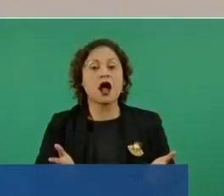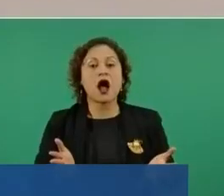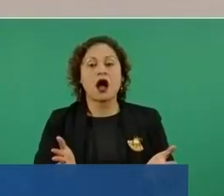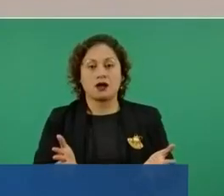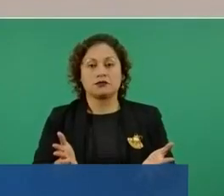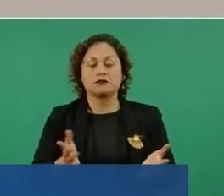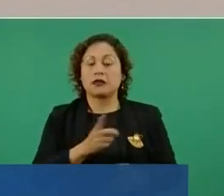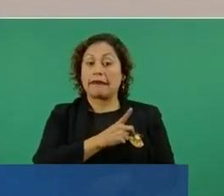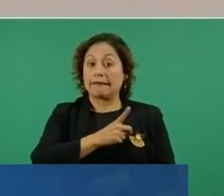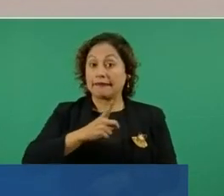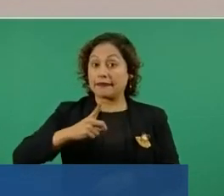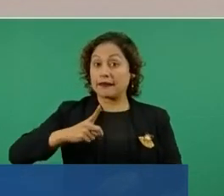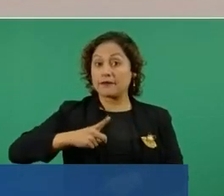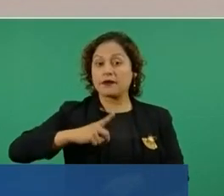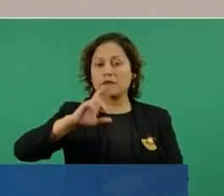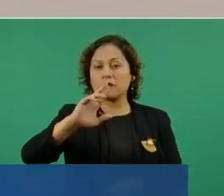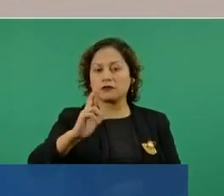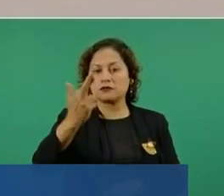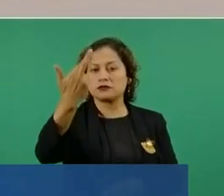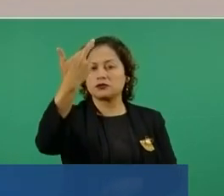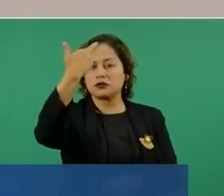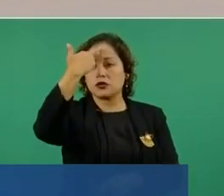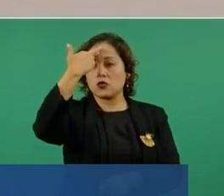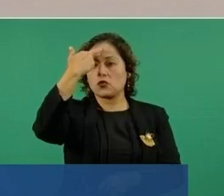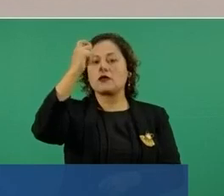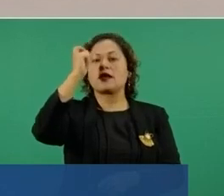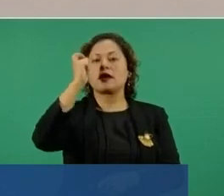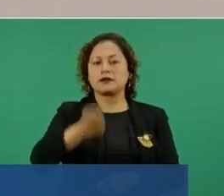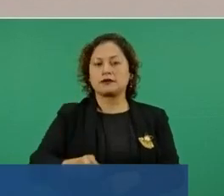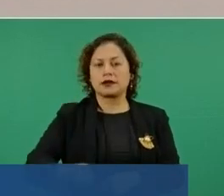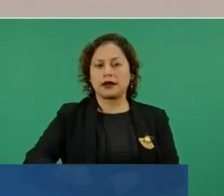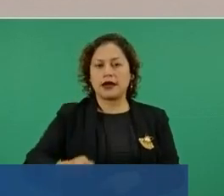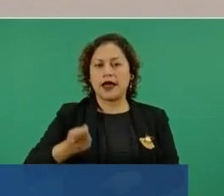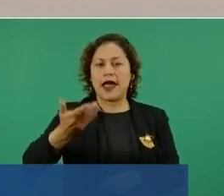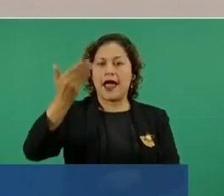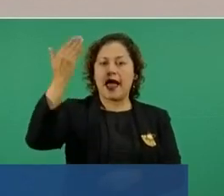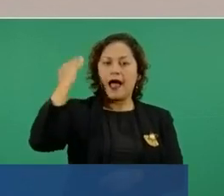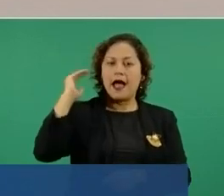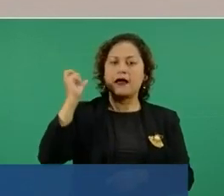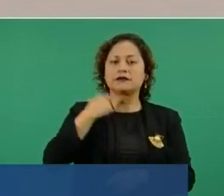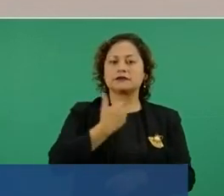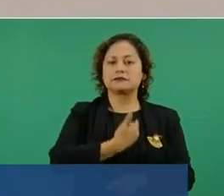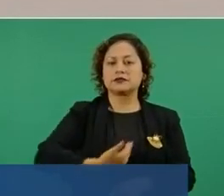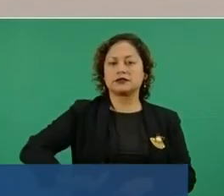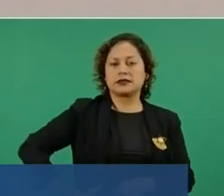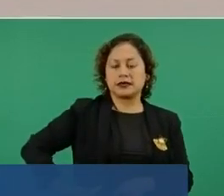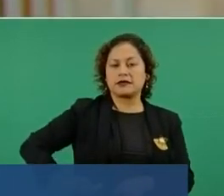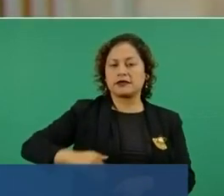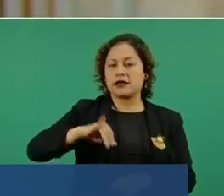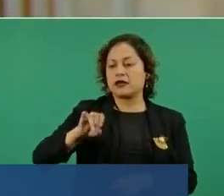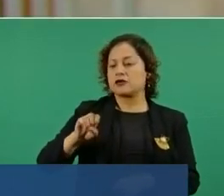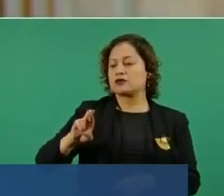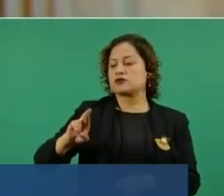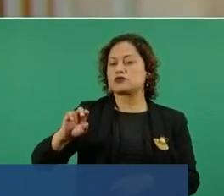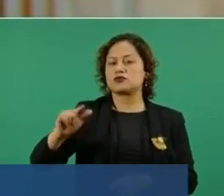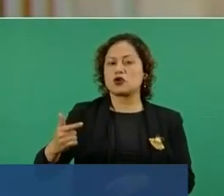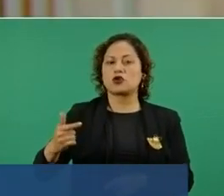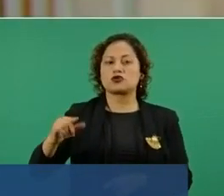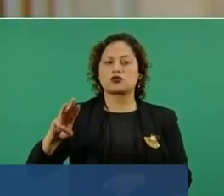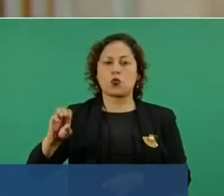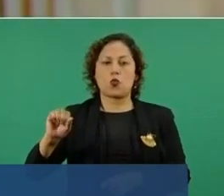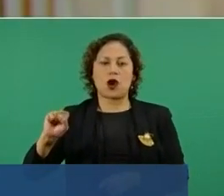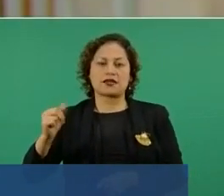ahorita. Las palabras que dio López Obrador, que insisto, no se trata de Cuba, sino de la relación con Estados Unidos, van